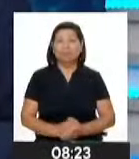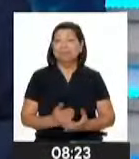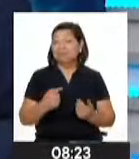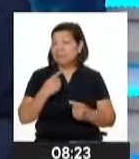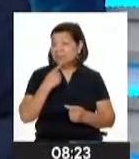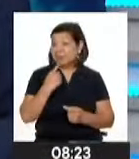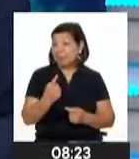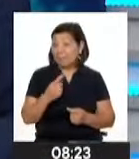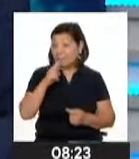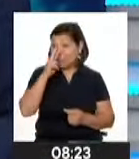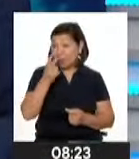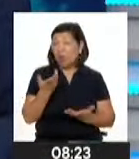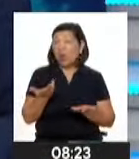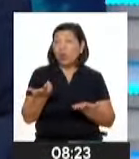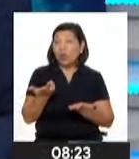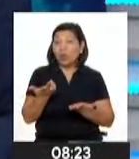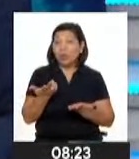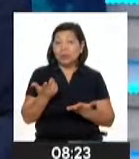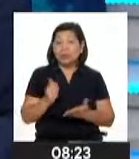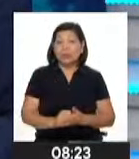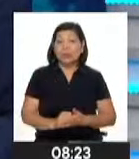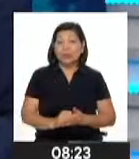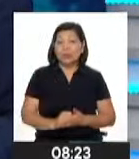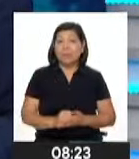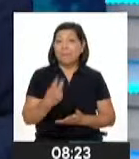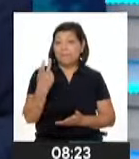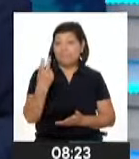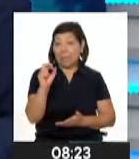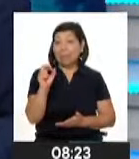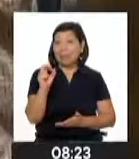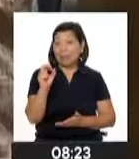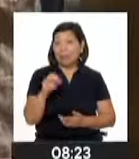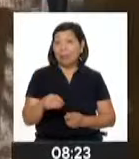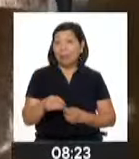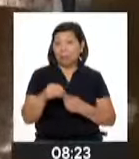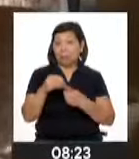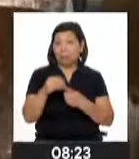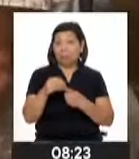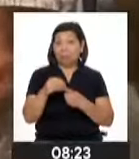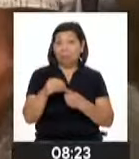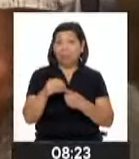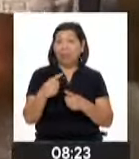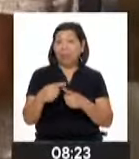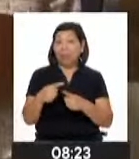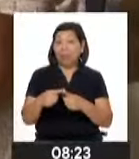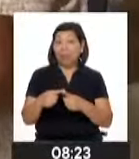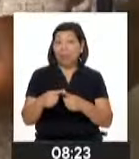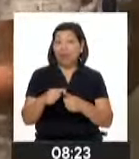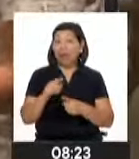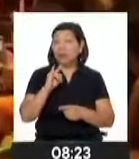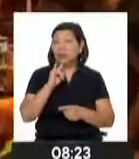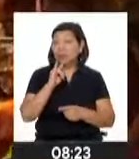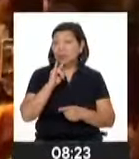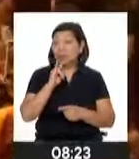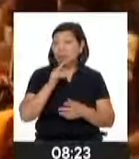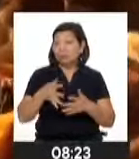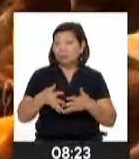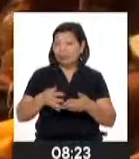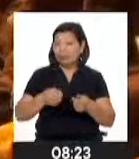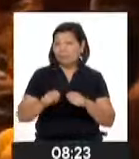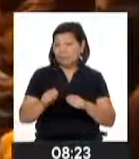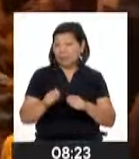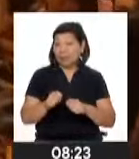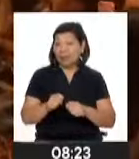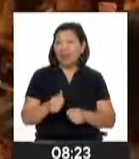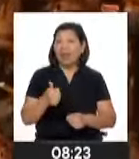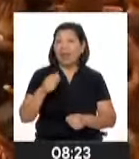contamos que el Perú se ubicó entre los 20 principales proveedores de prendas de vestir en los Estados Unidos. La Asociación de Exportadores,